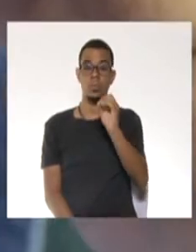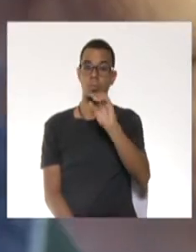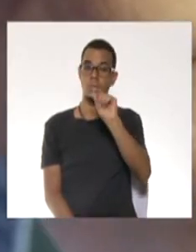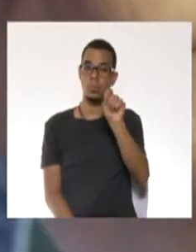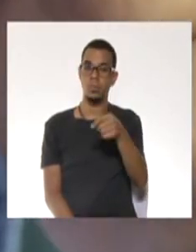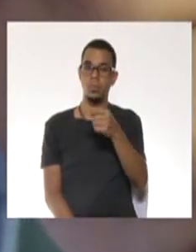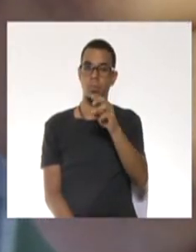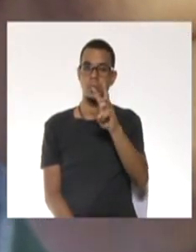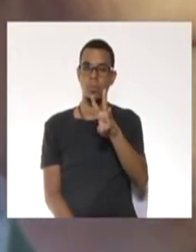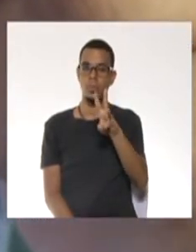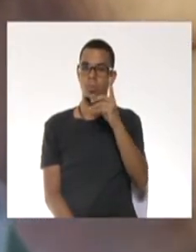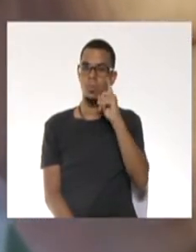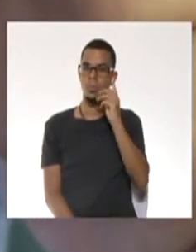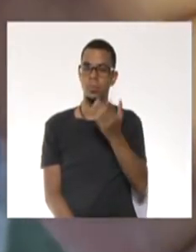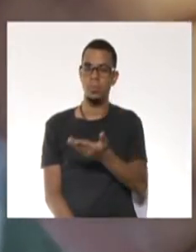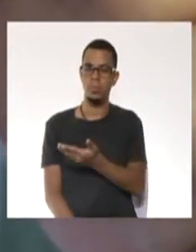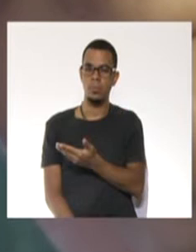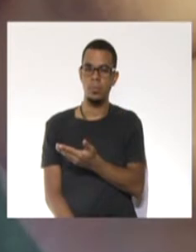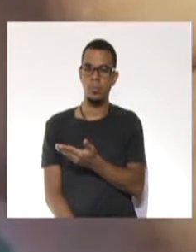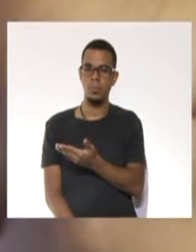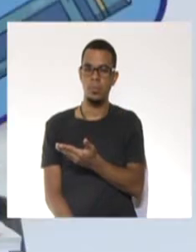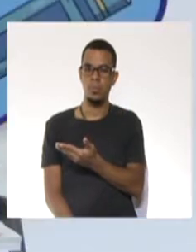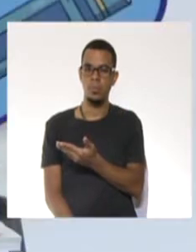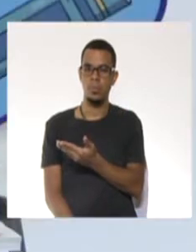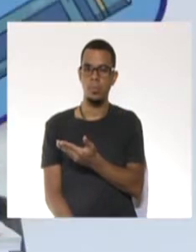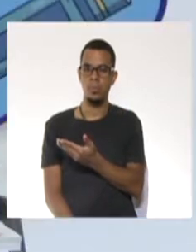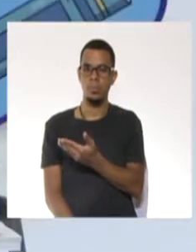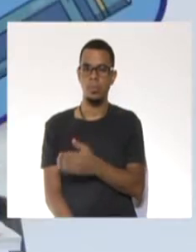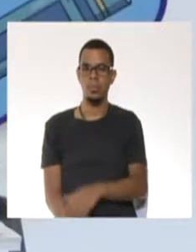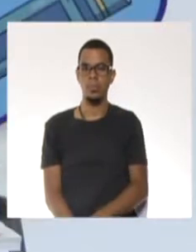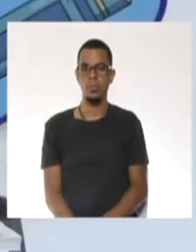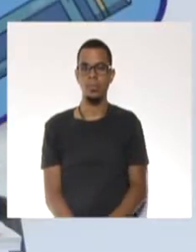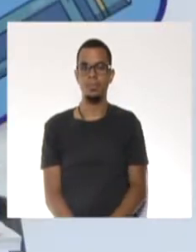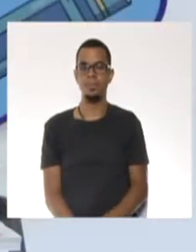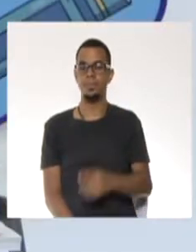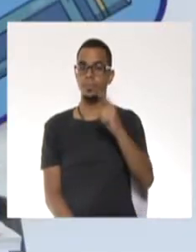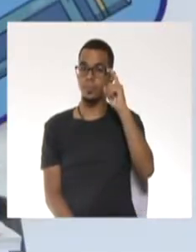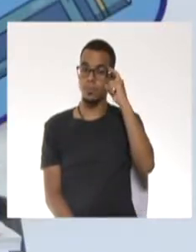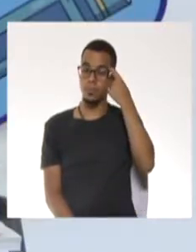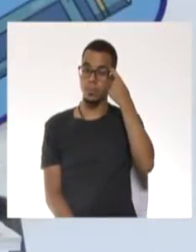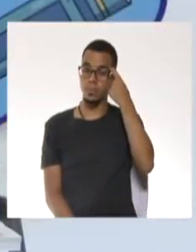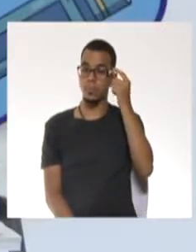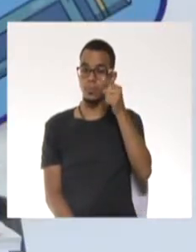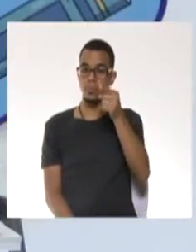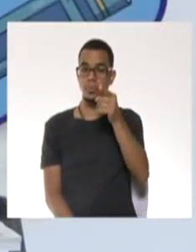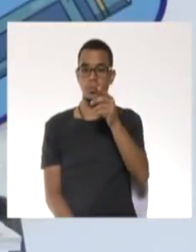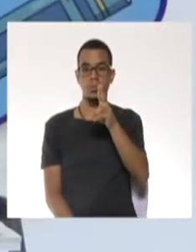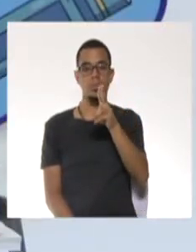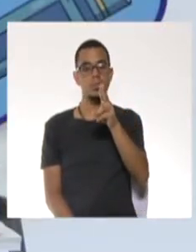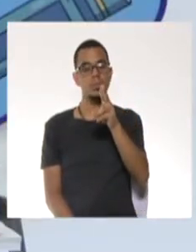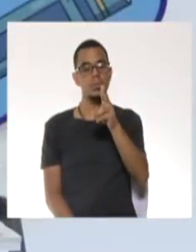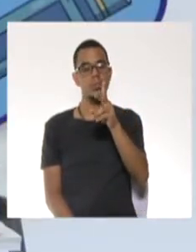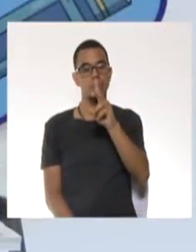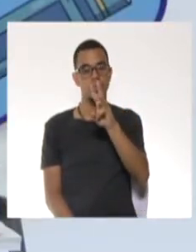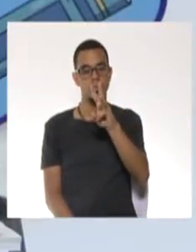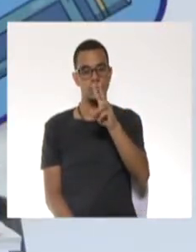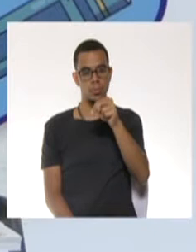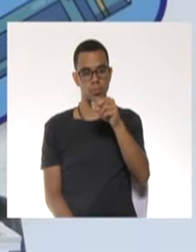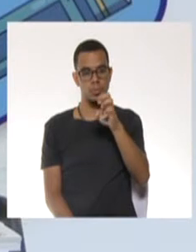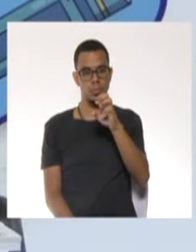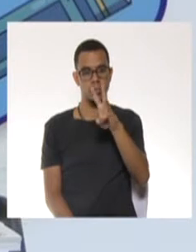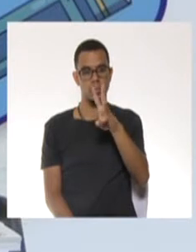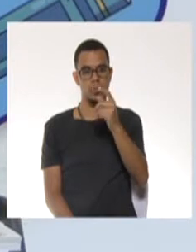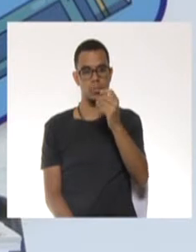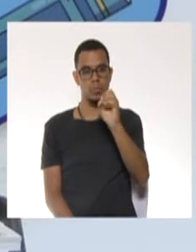0,3 newton. Bien, entonces recuerden que newton es la unidad de fuerza.